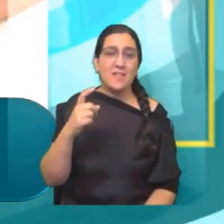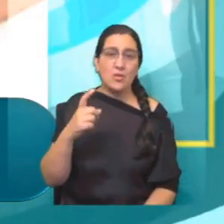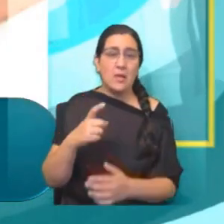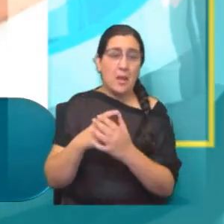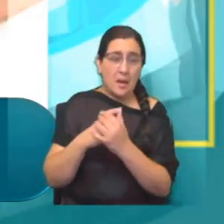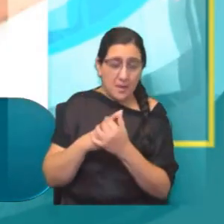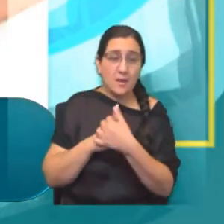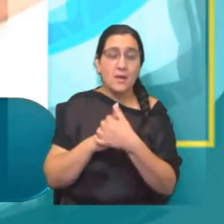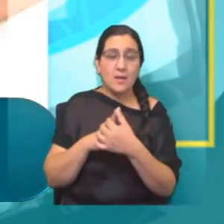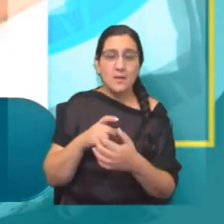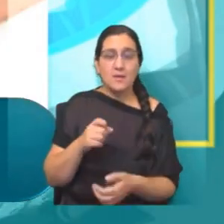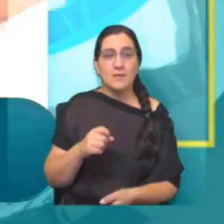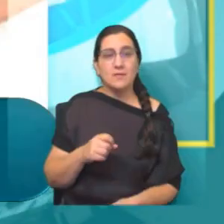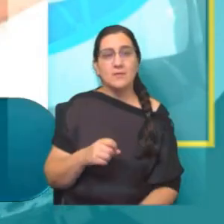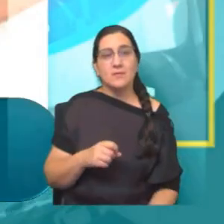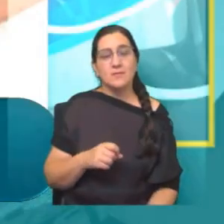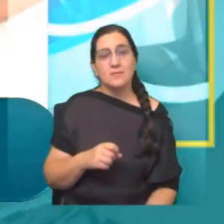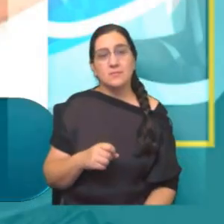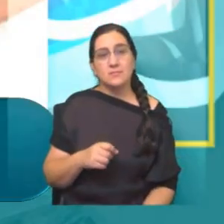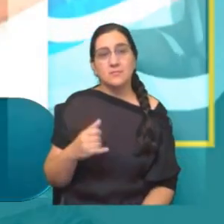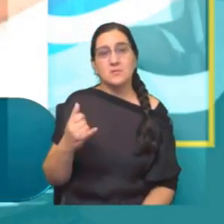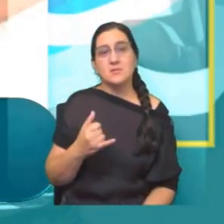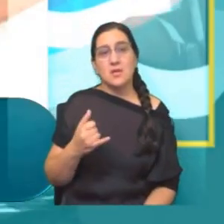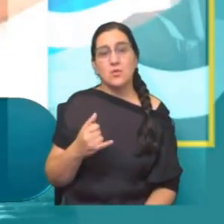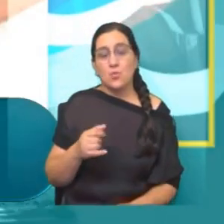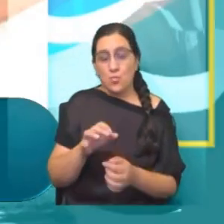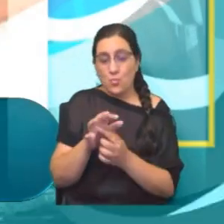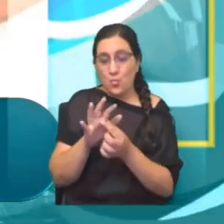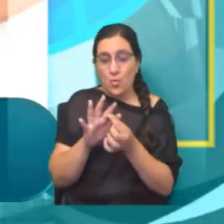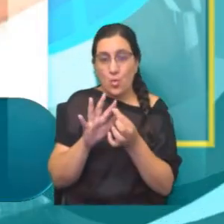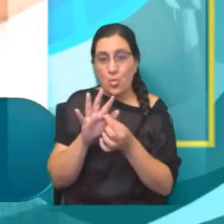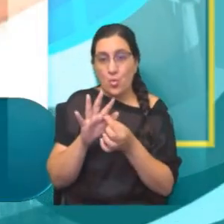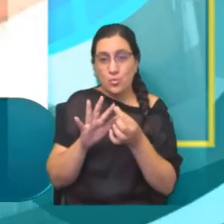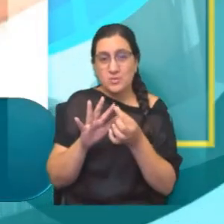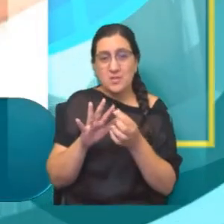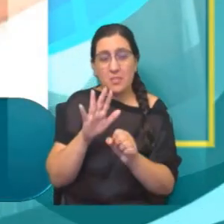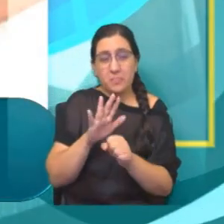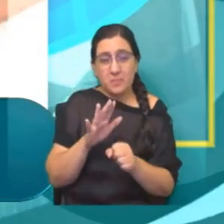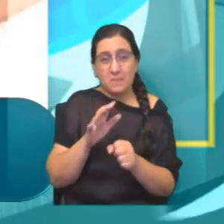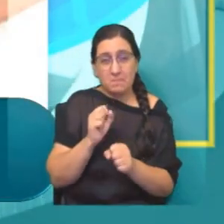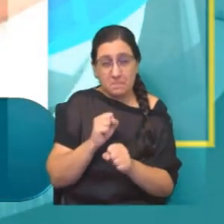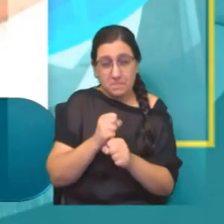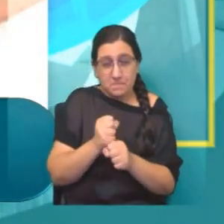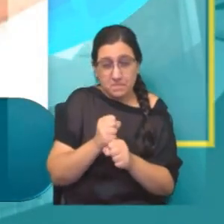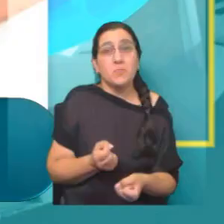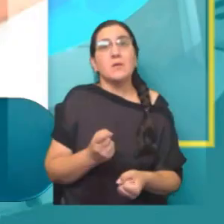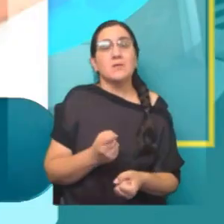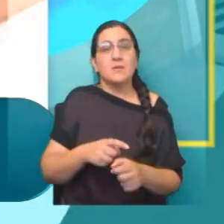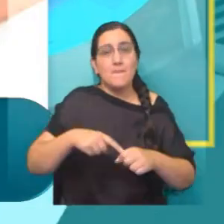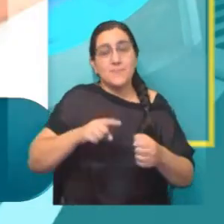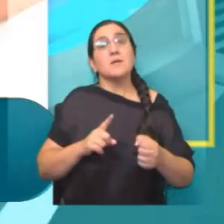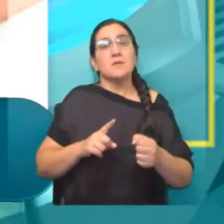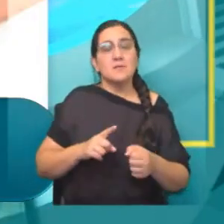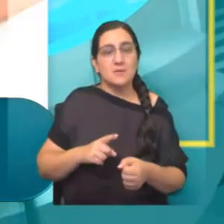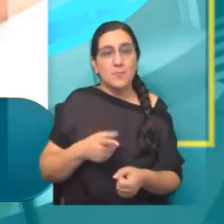dedo al pasar por un conducto se tranca esa polea y después para salir hace como ese desbloqueo. ¡Pac! Pasa mucho, por